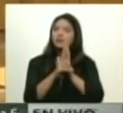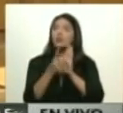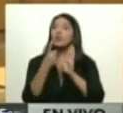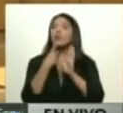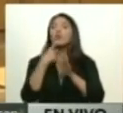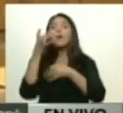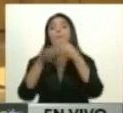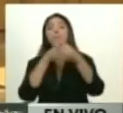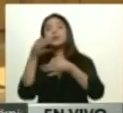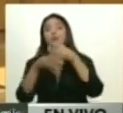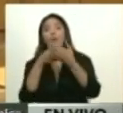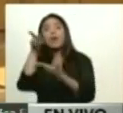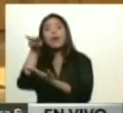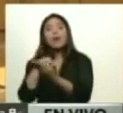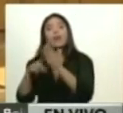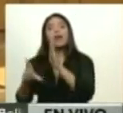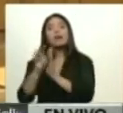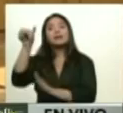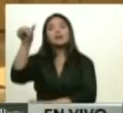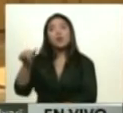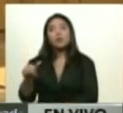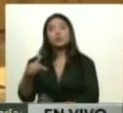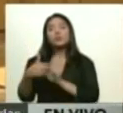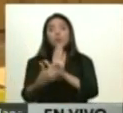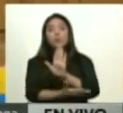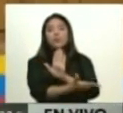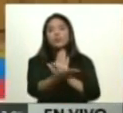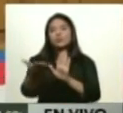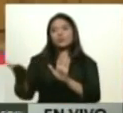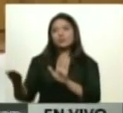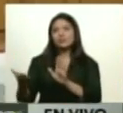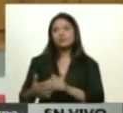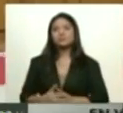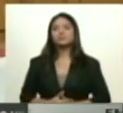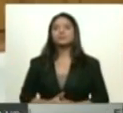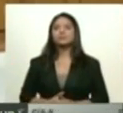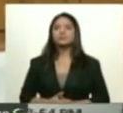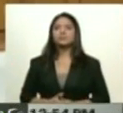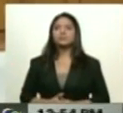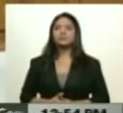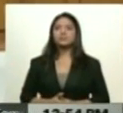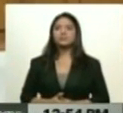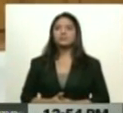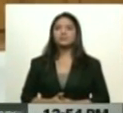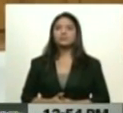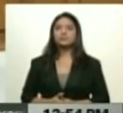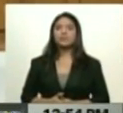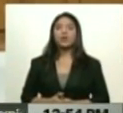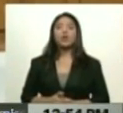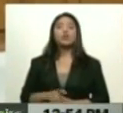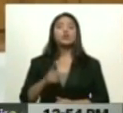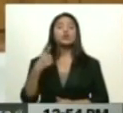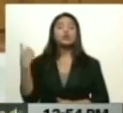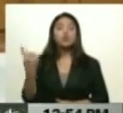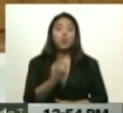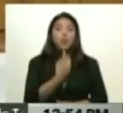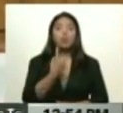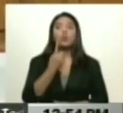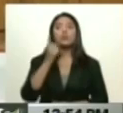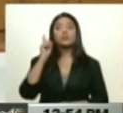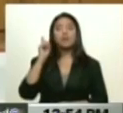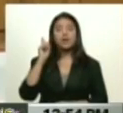exposición de motivos de la ley que ustedes el día de hoy están presentando en la tarde de hoy. Todos debemos acceder al